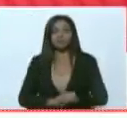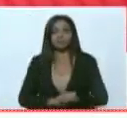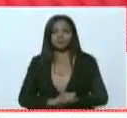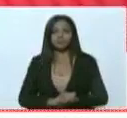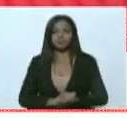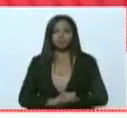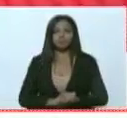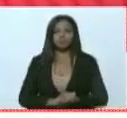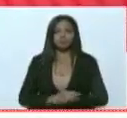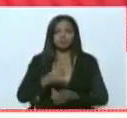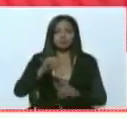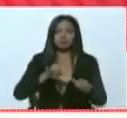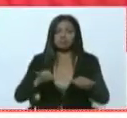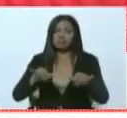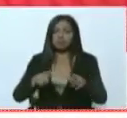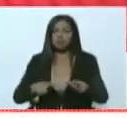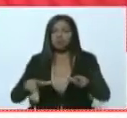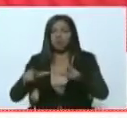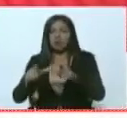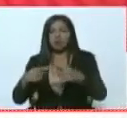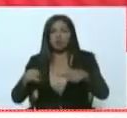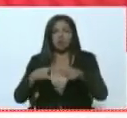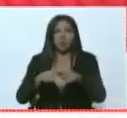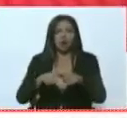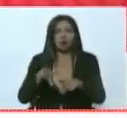En el campo del partido